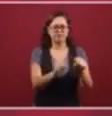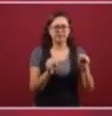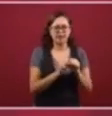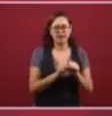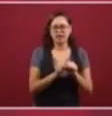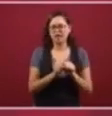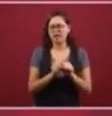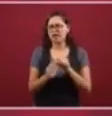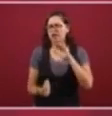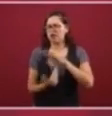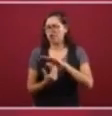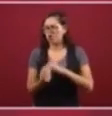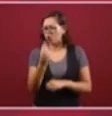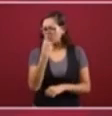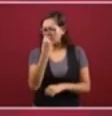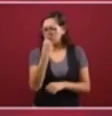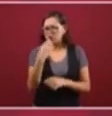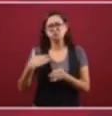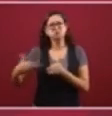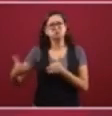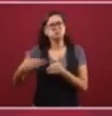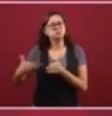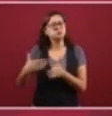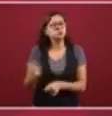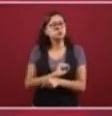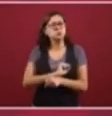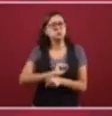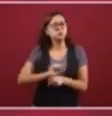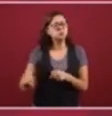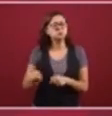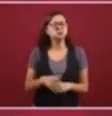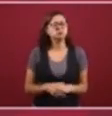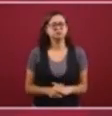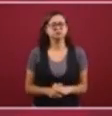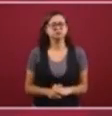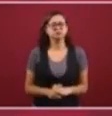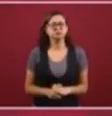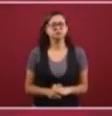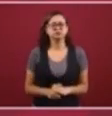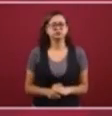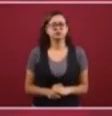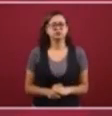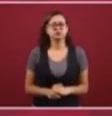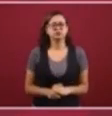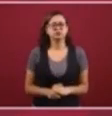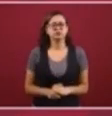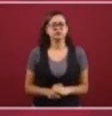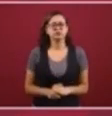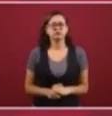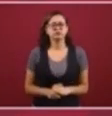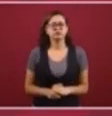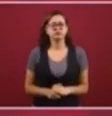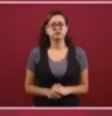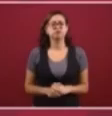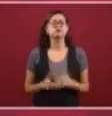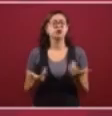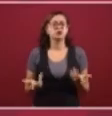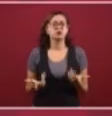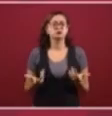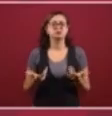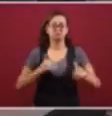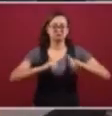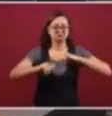comedor y cocina. Eso es. Pero me mandé a hacer el plano porque no